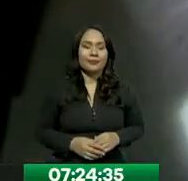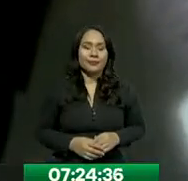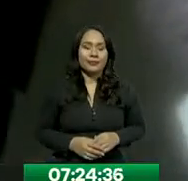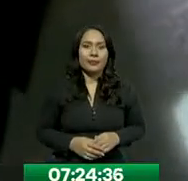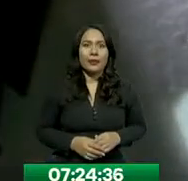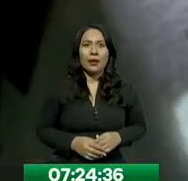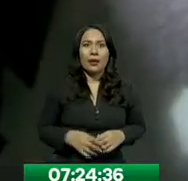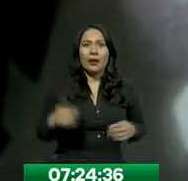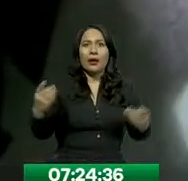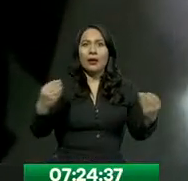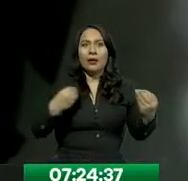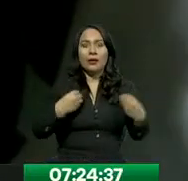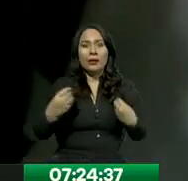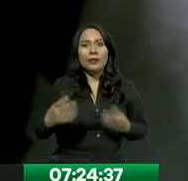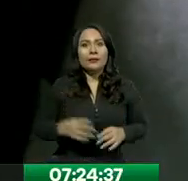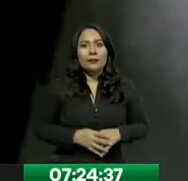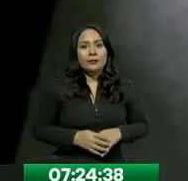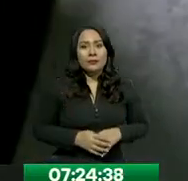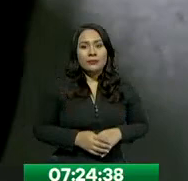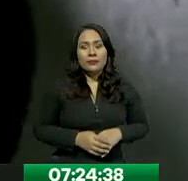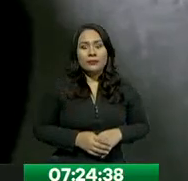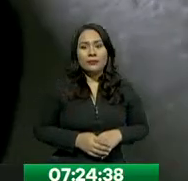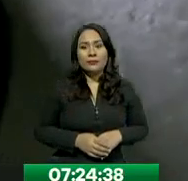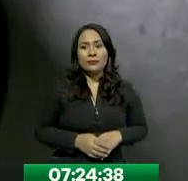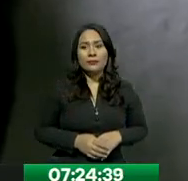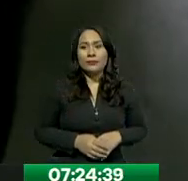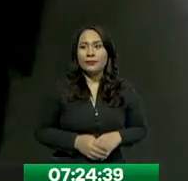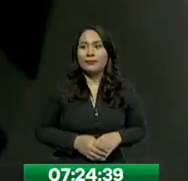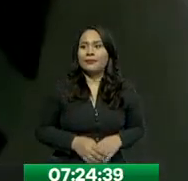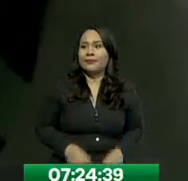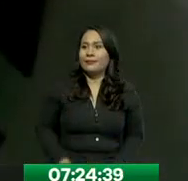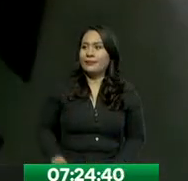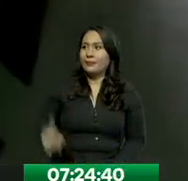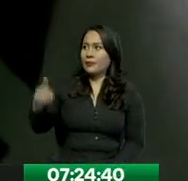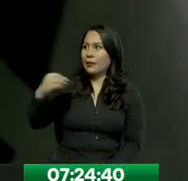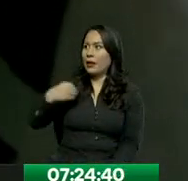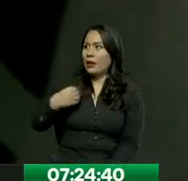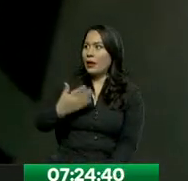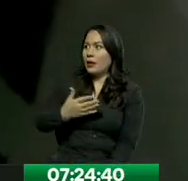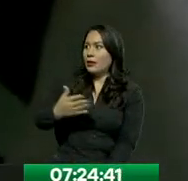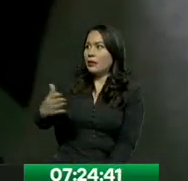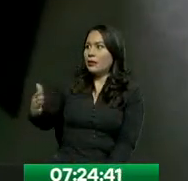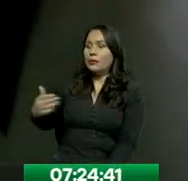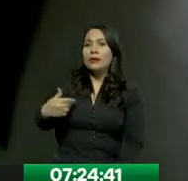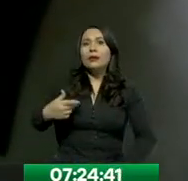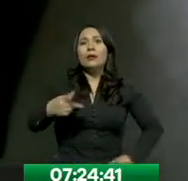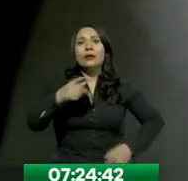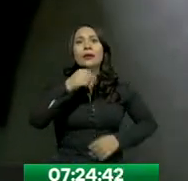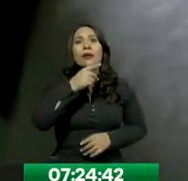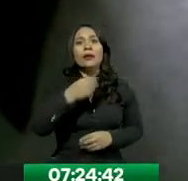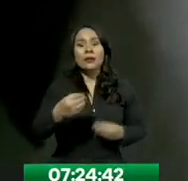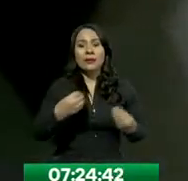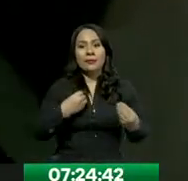en su infraestructura y las cuatro puertas laterales y la compuerta posterior estaban